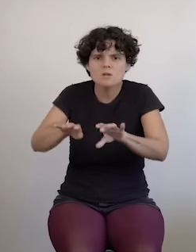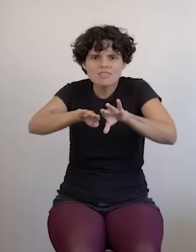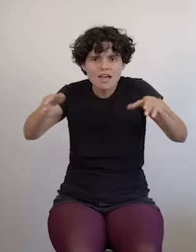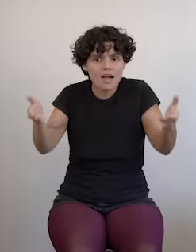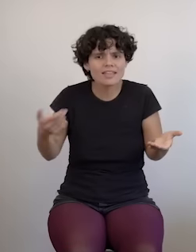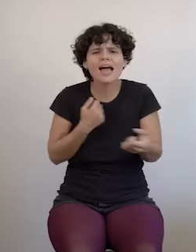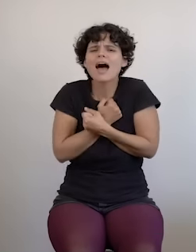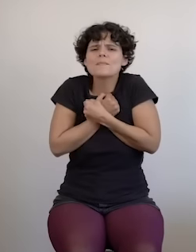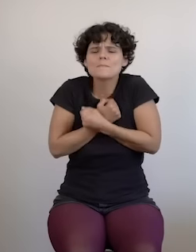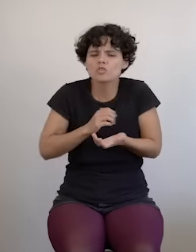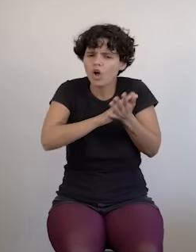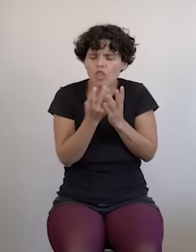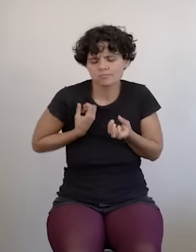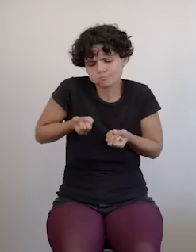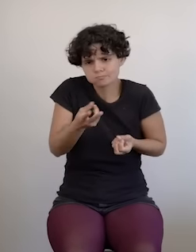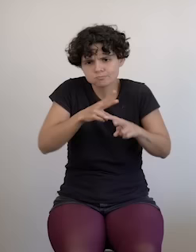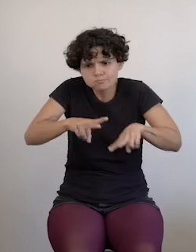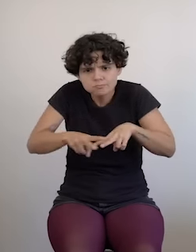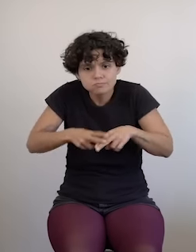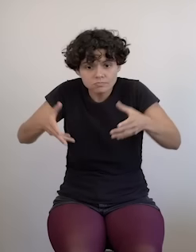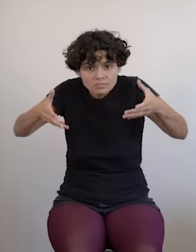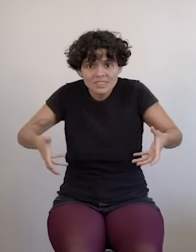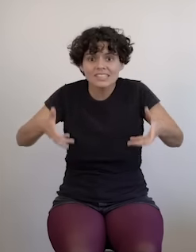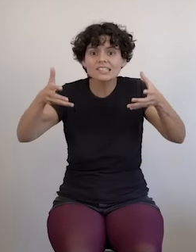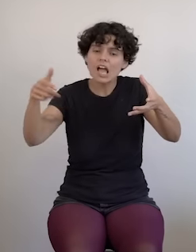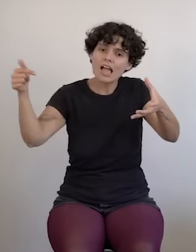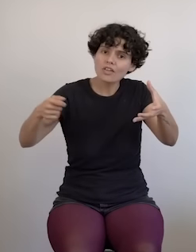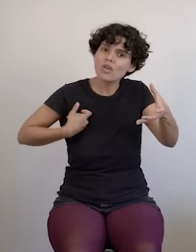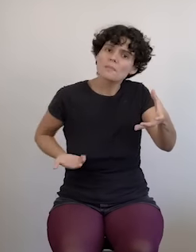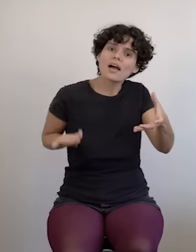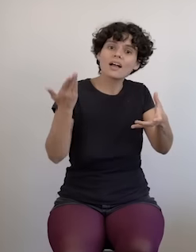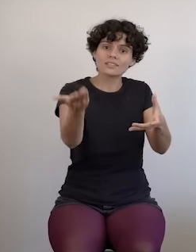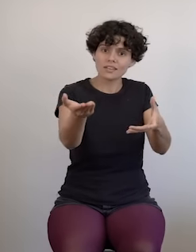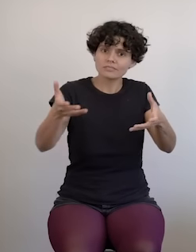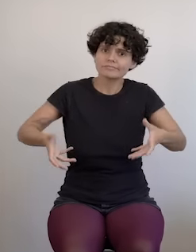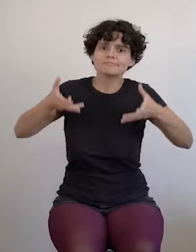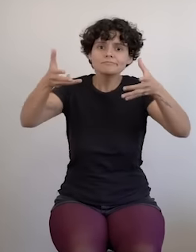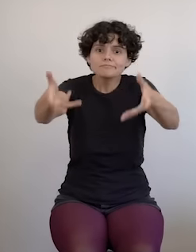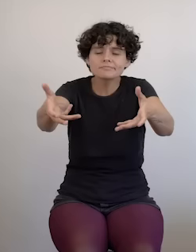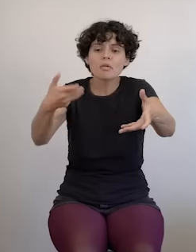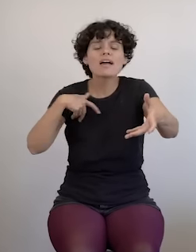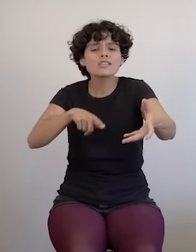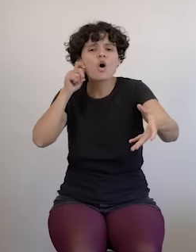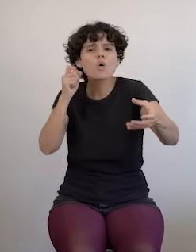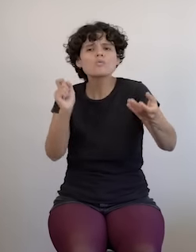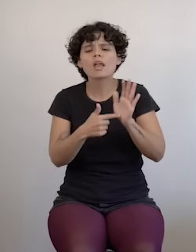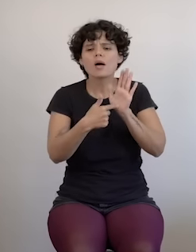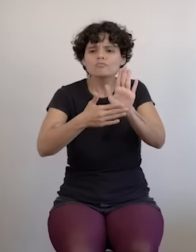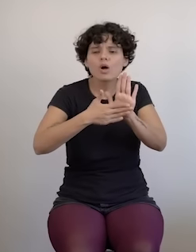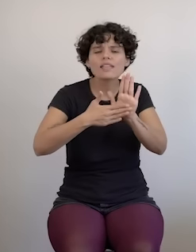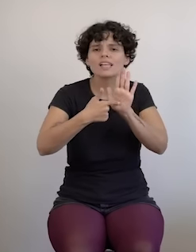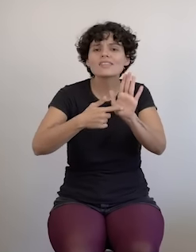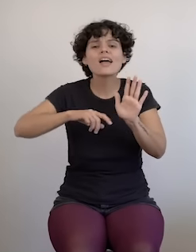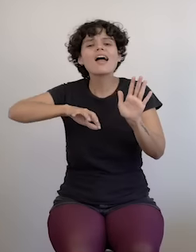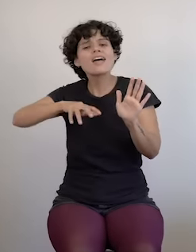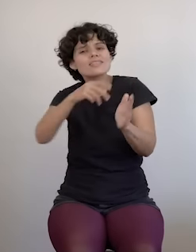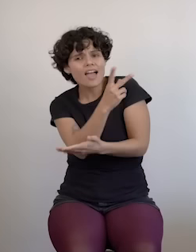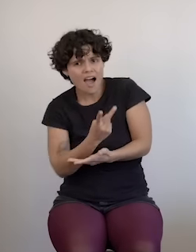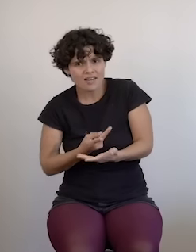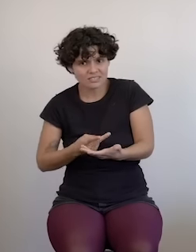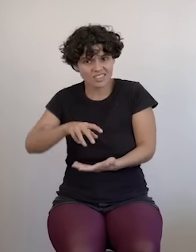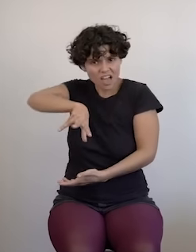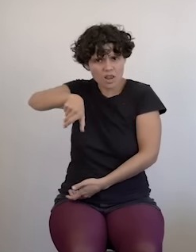Y esto yo te lo dejo a ti, hermano, para que esto sea un símbolo, ¿cachai? De arte, no delincuencia, ¿cachai? Y